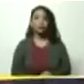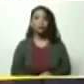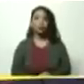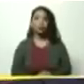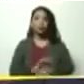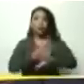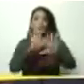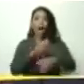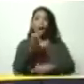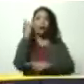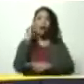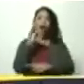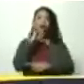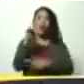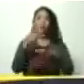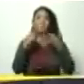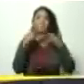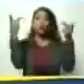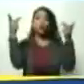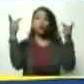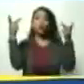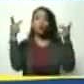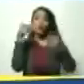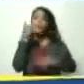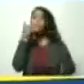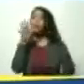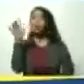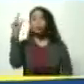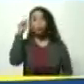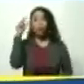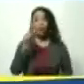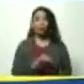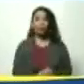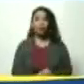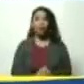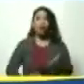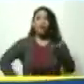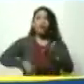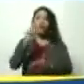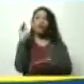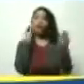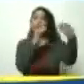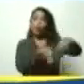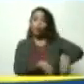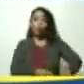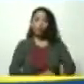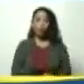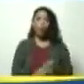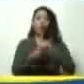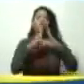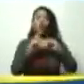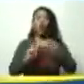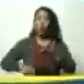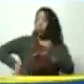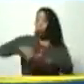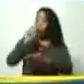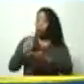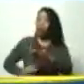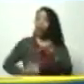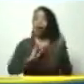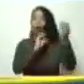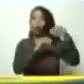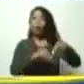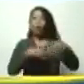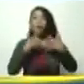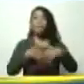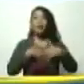informado ayer que en los próximos días se van a firmar todos los contratos operativos con la empresa